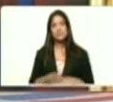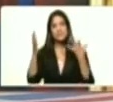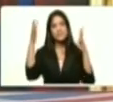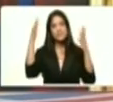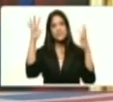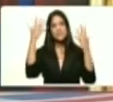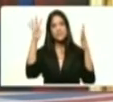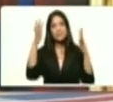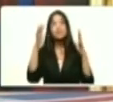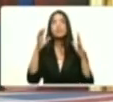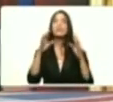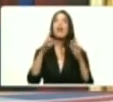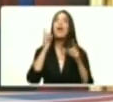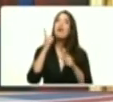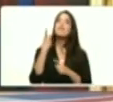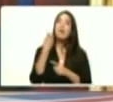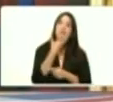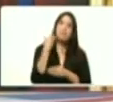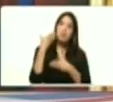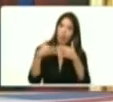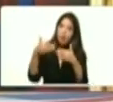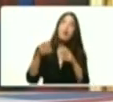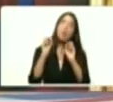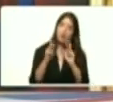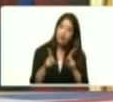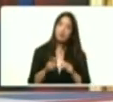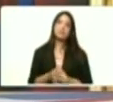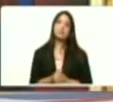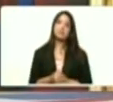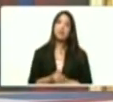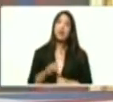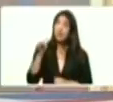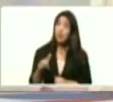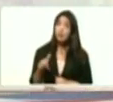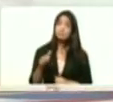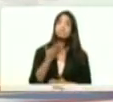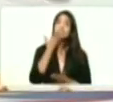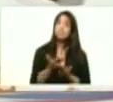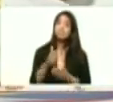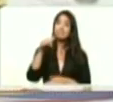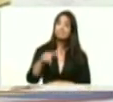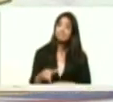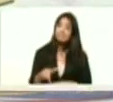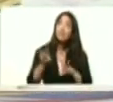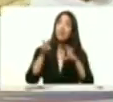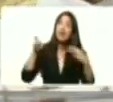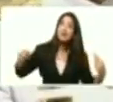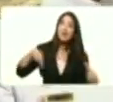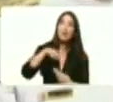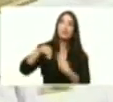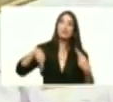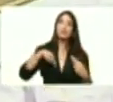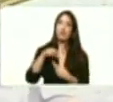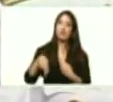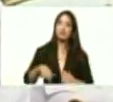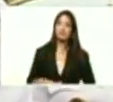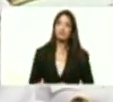¿A que debe funcionar mejor? Claro. Y a eso venimos. A hacer una revolución tributaria.